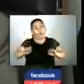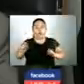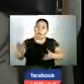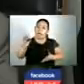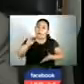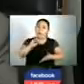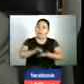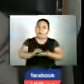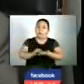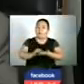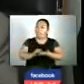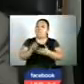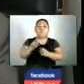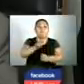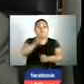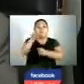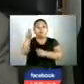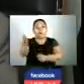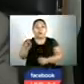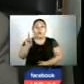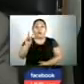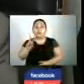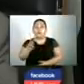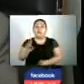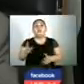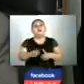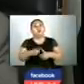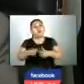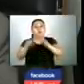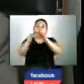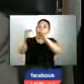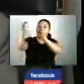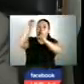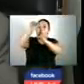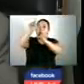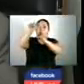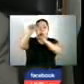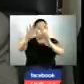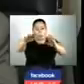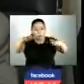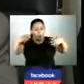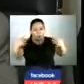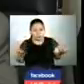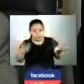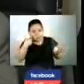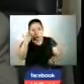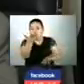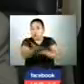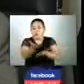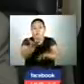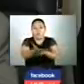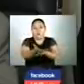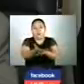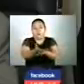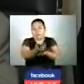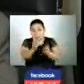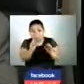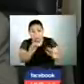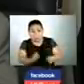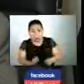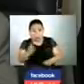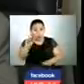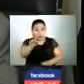la redundancia, recusar a los dos magistrados. La Sala de lo Penal consideró que no había elementos válidos